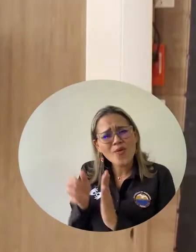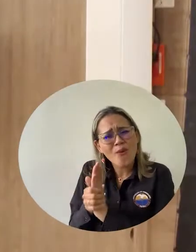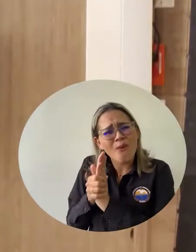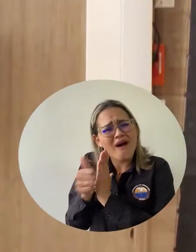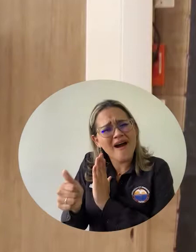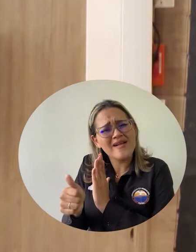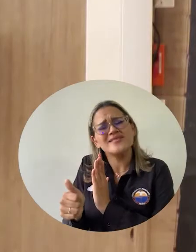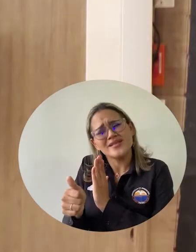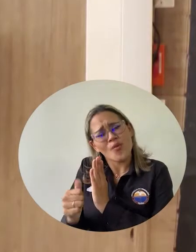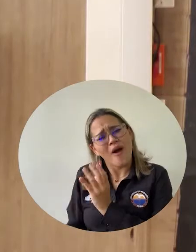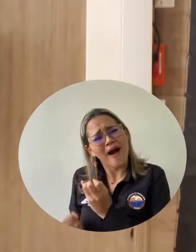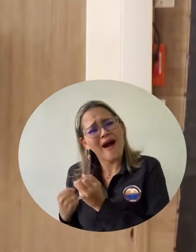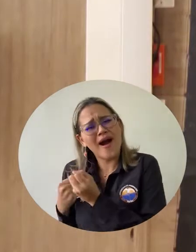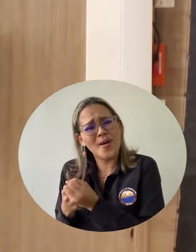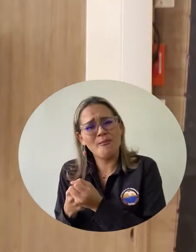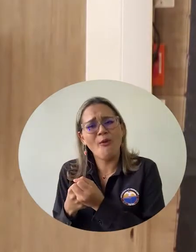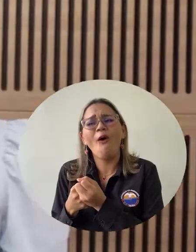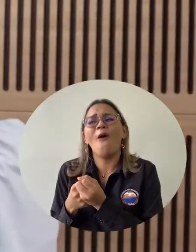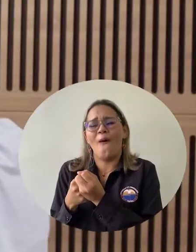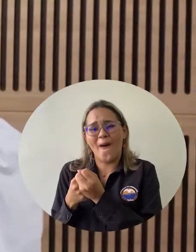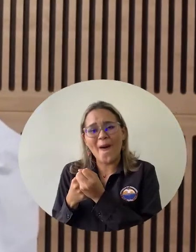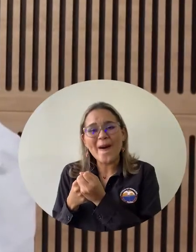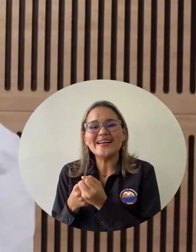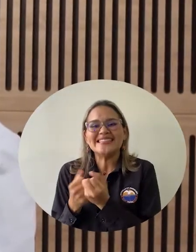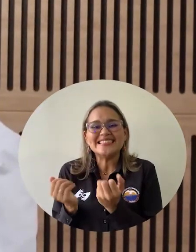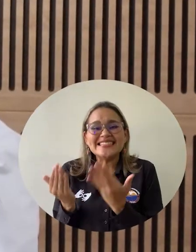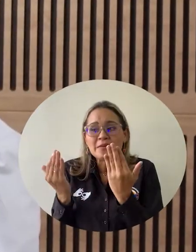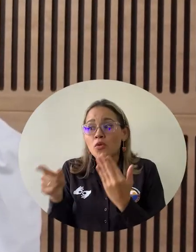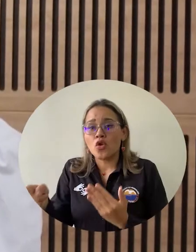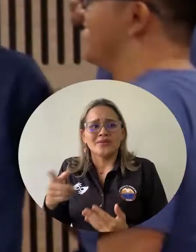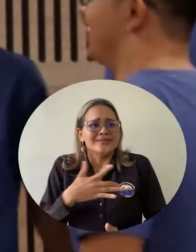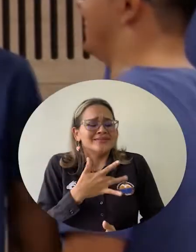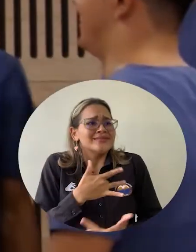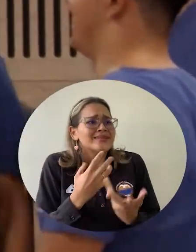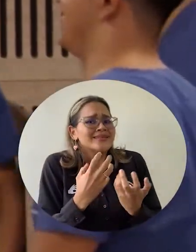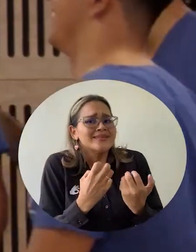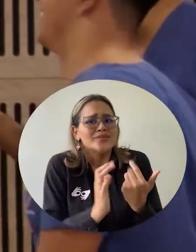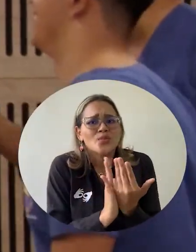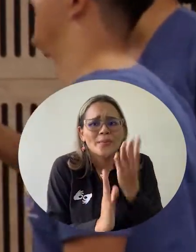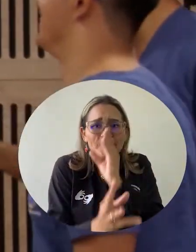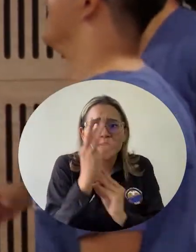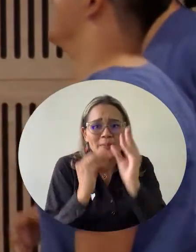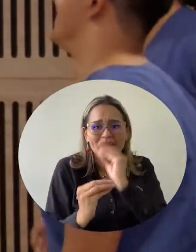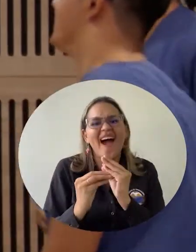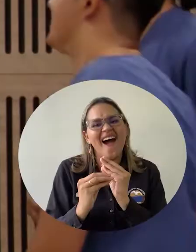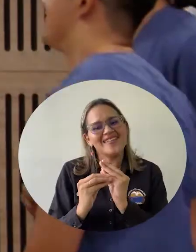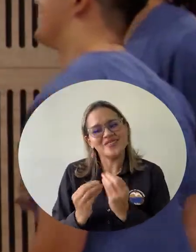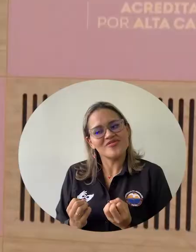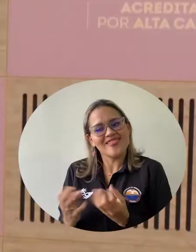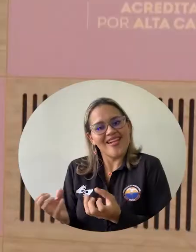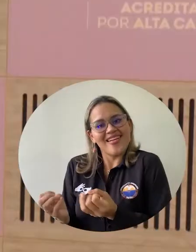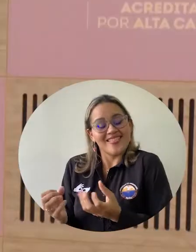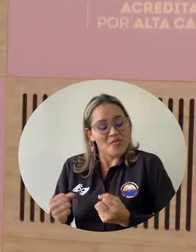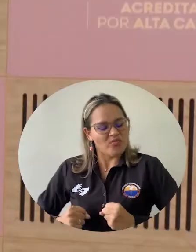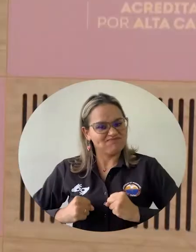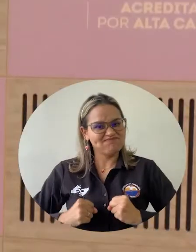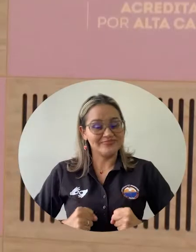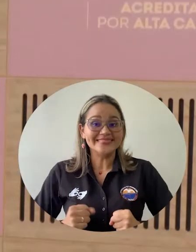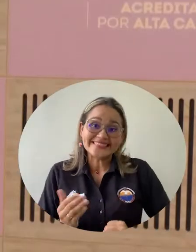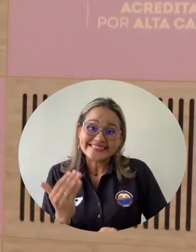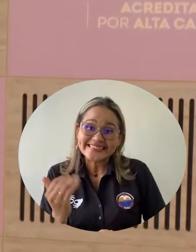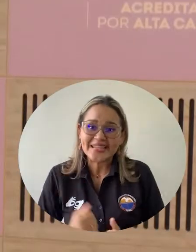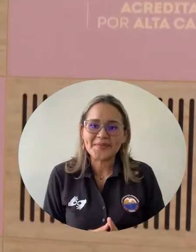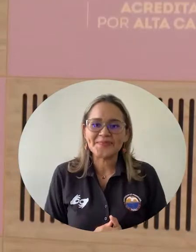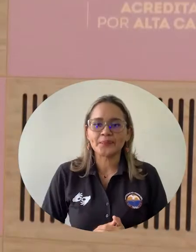tienen muchos deseos de estudiar, pienso que va a fortalecer su actividad. Para nosotros este